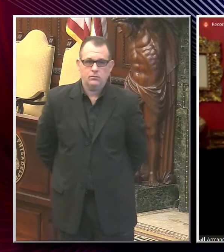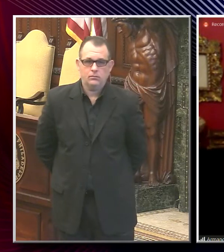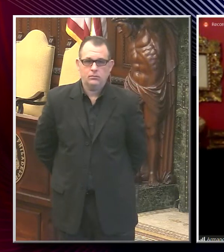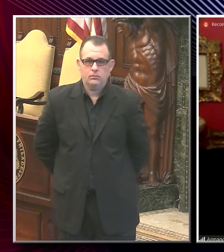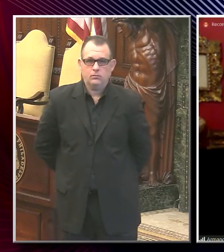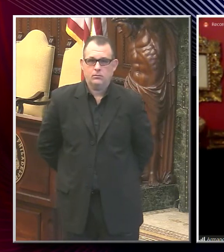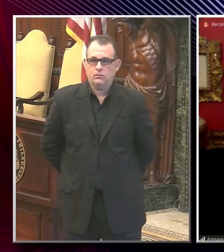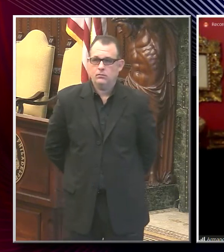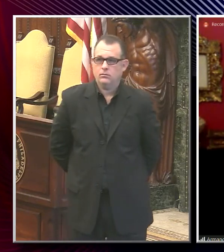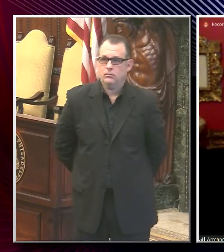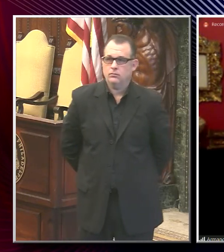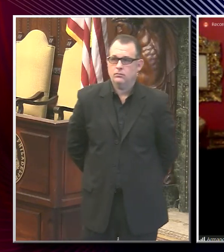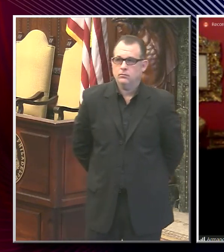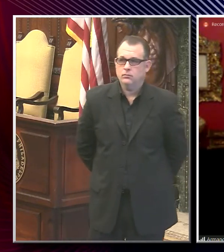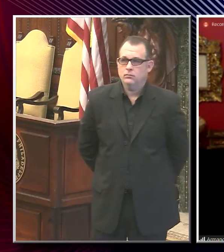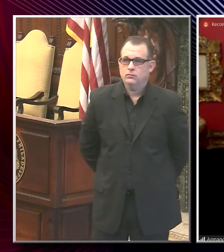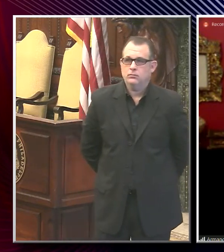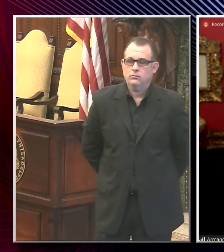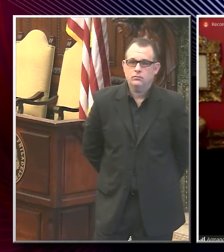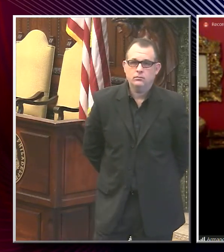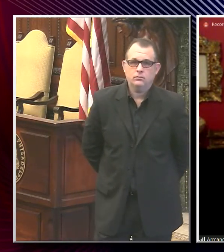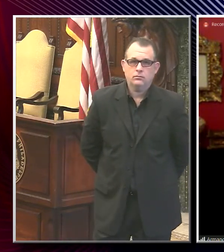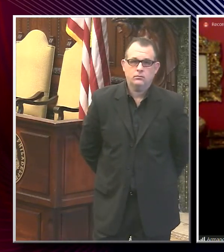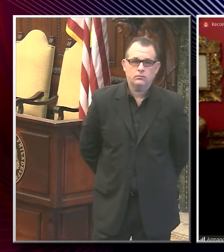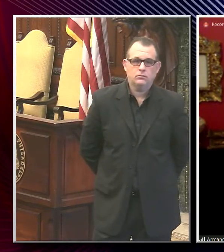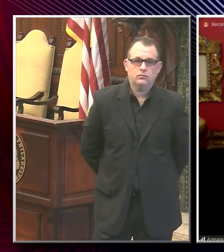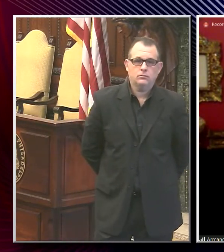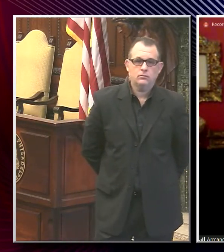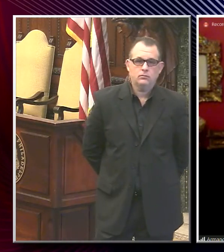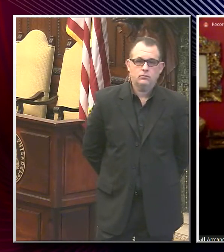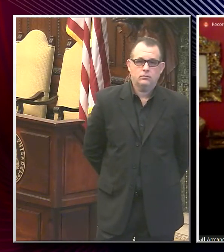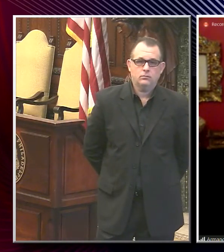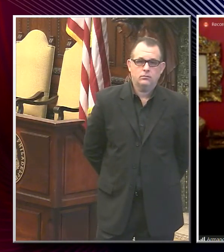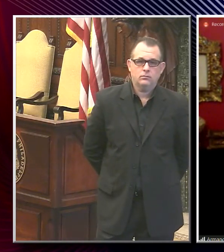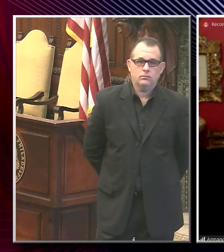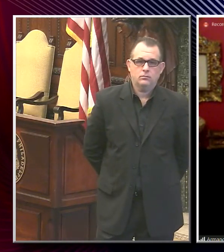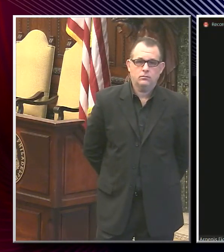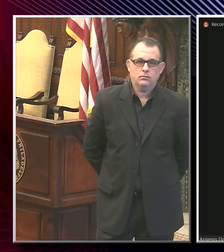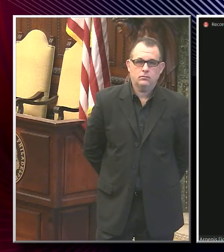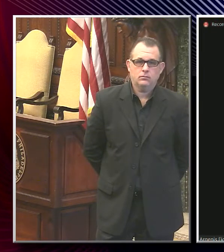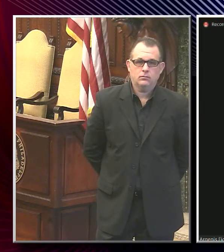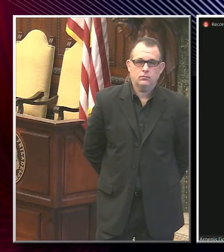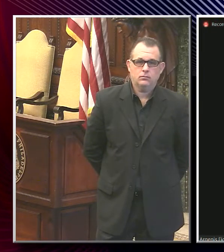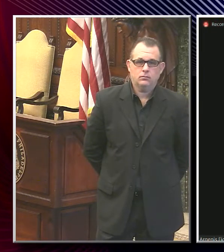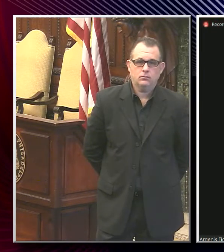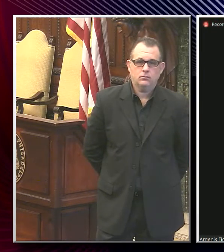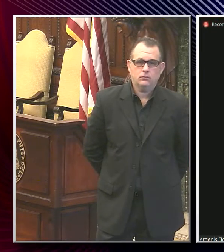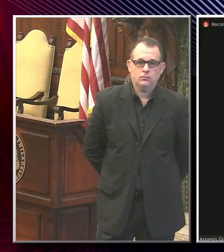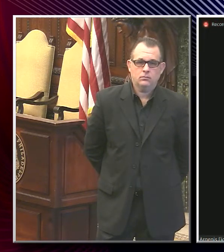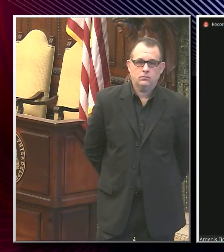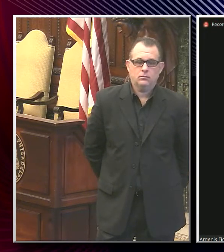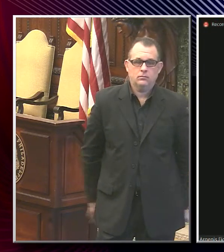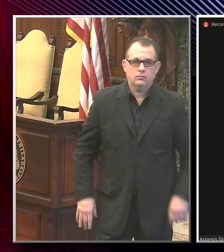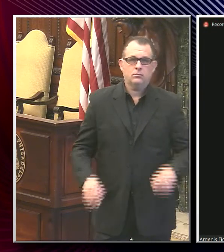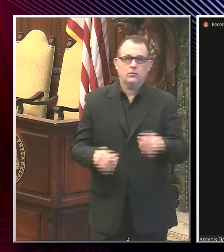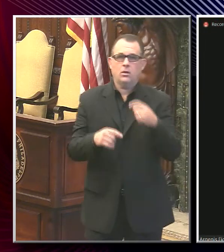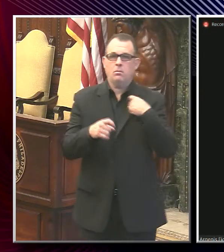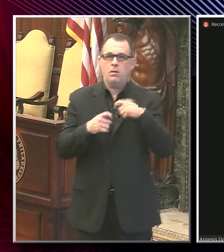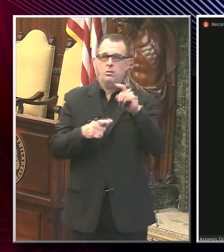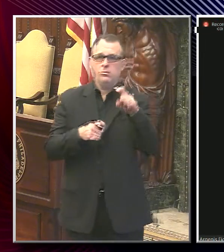hacer el trazo, la búsqueda de los contactos. Okay. Mi segunda pregunta es para el alcalde Kenny.